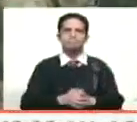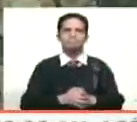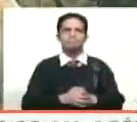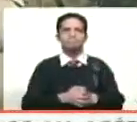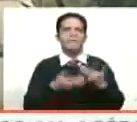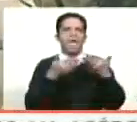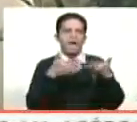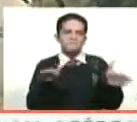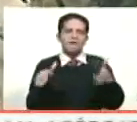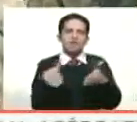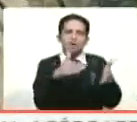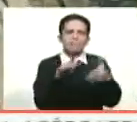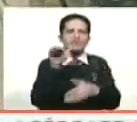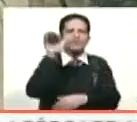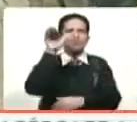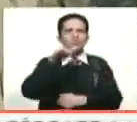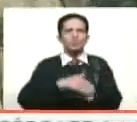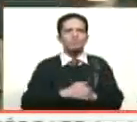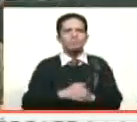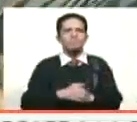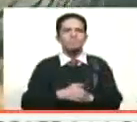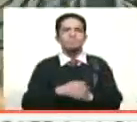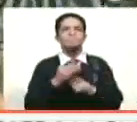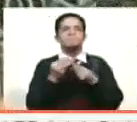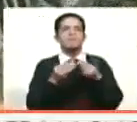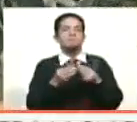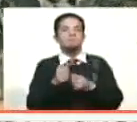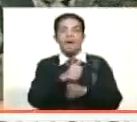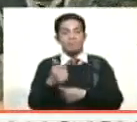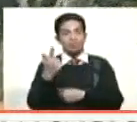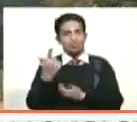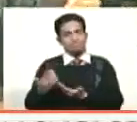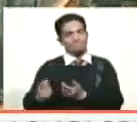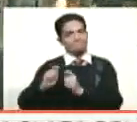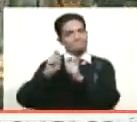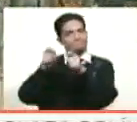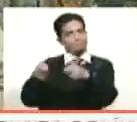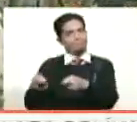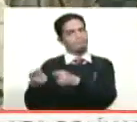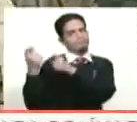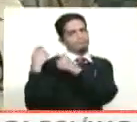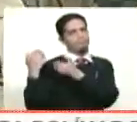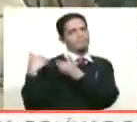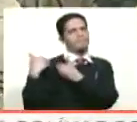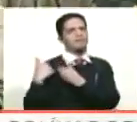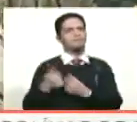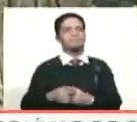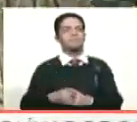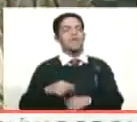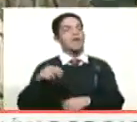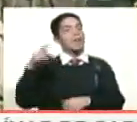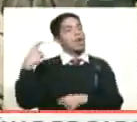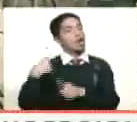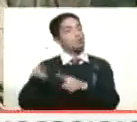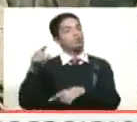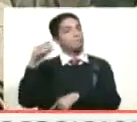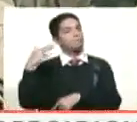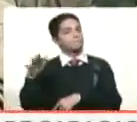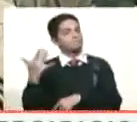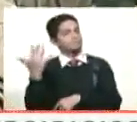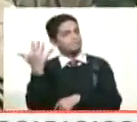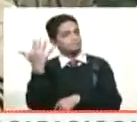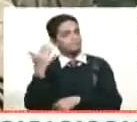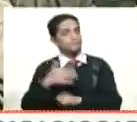abriéndole el camino al futuro, cumpliendo cada quien su misión. Y con la otra mano nos